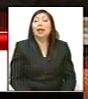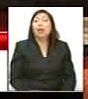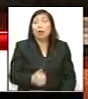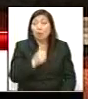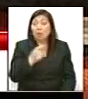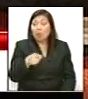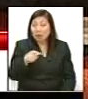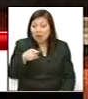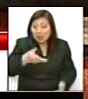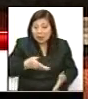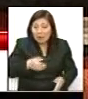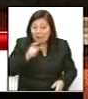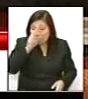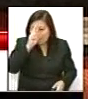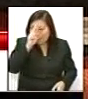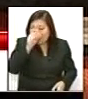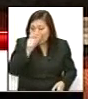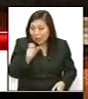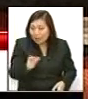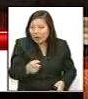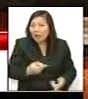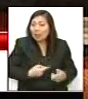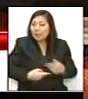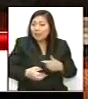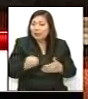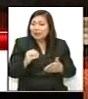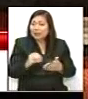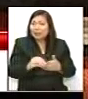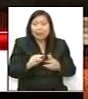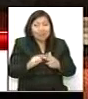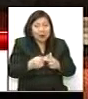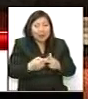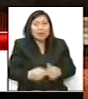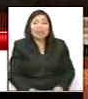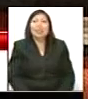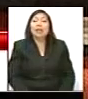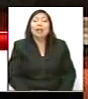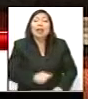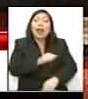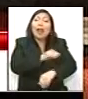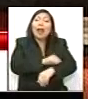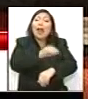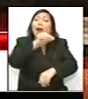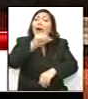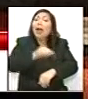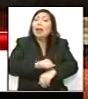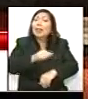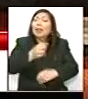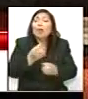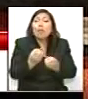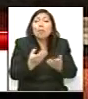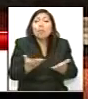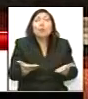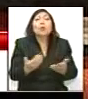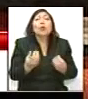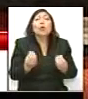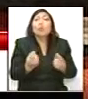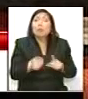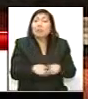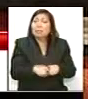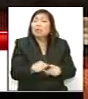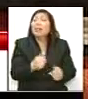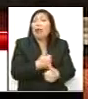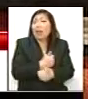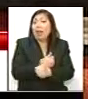un peruano que reivindica justamente el origen andino de muchas poblaciones como la de Ayacucho. Y